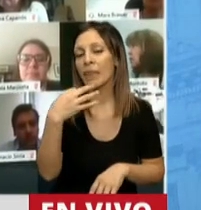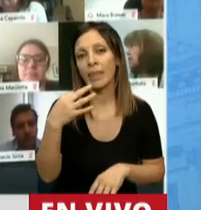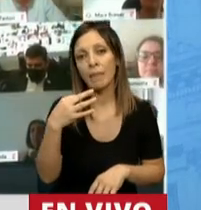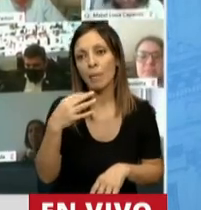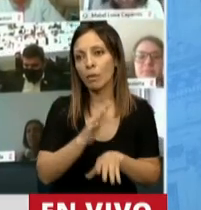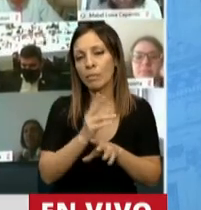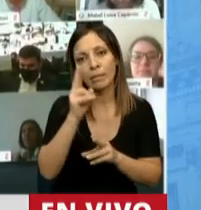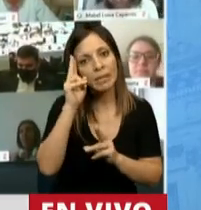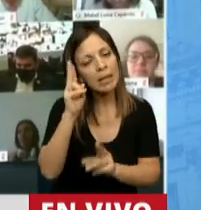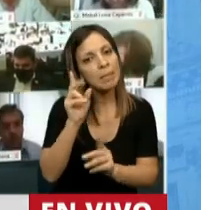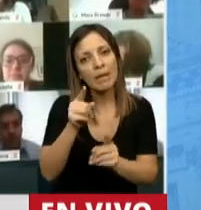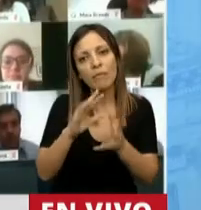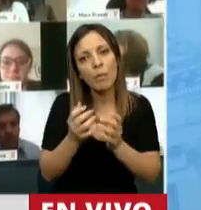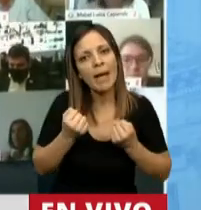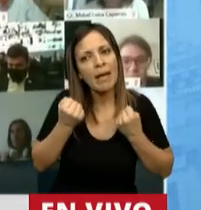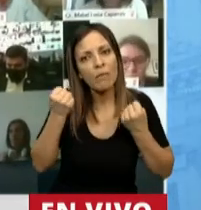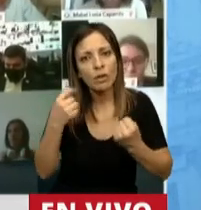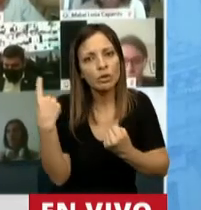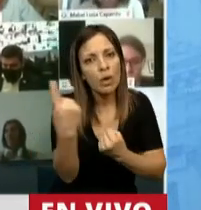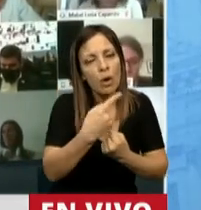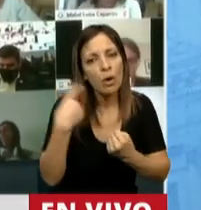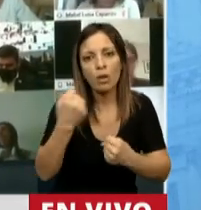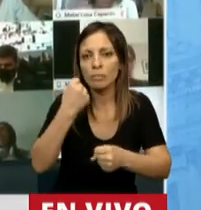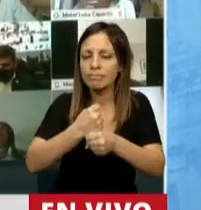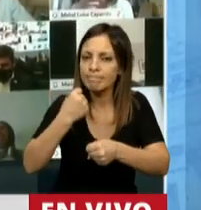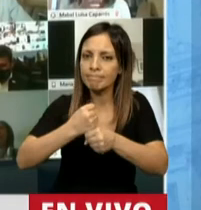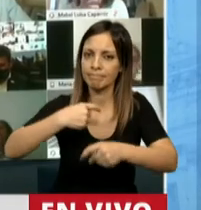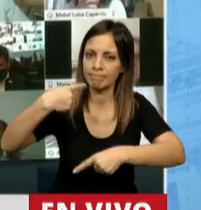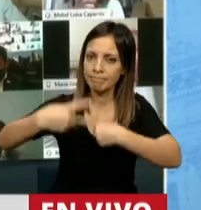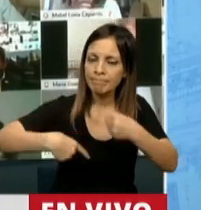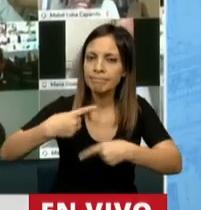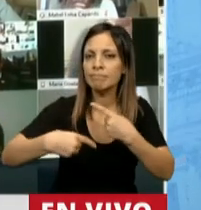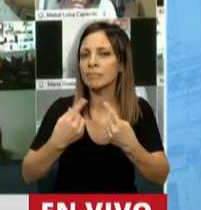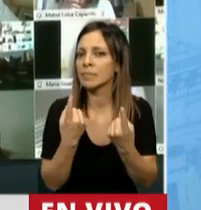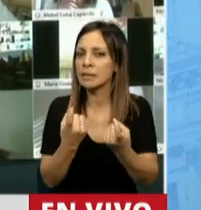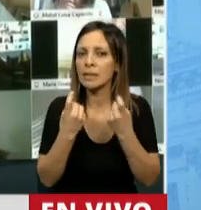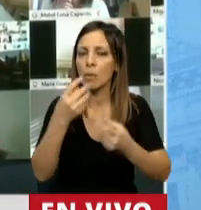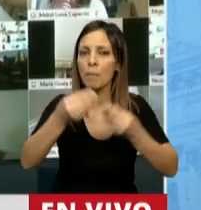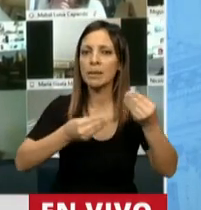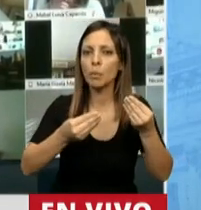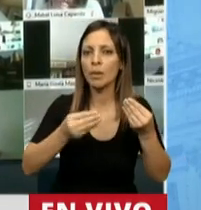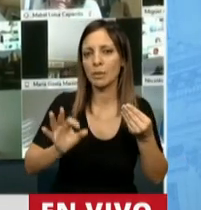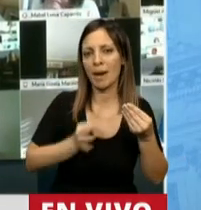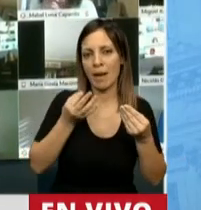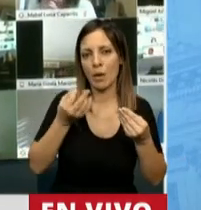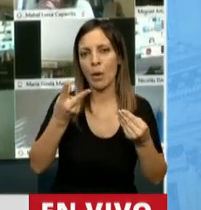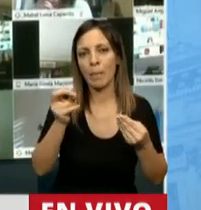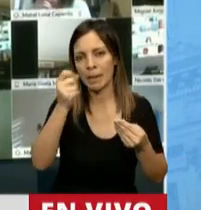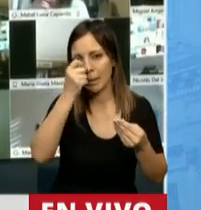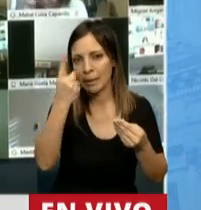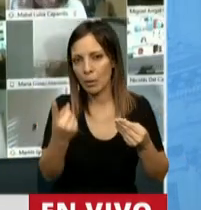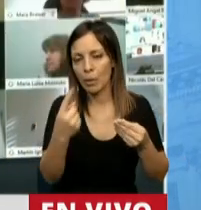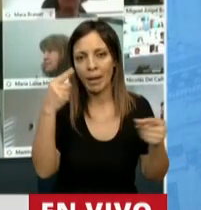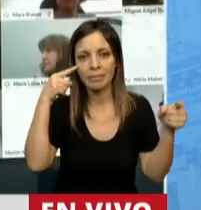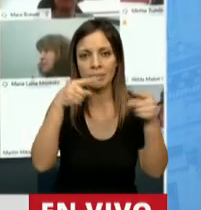esfuerzo y debemos trabajar fuertemente en la necesidad de un presupuesto 2021 donde el eje sea el